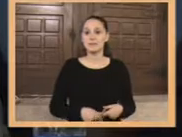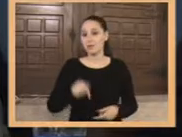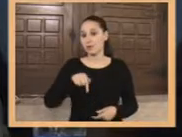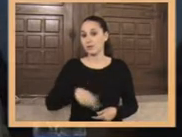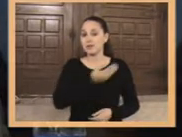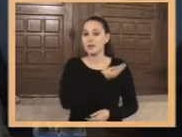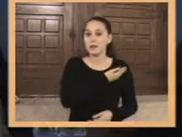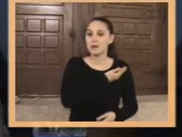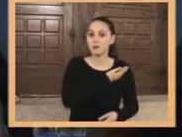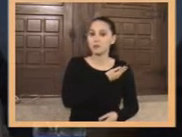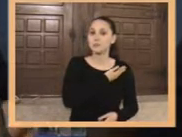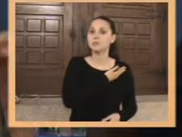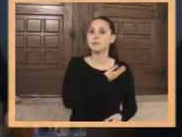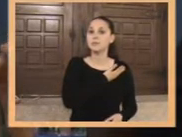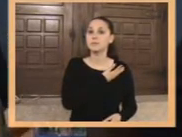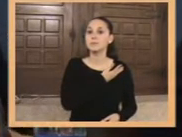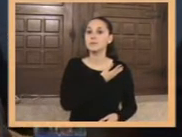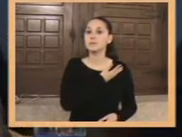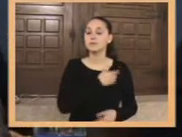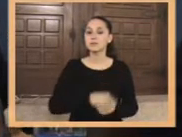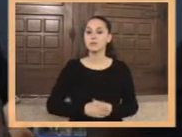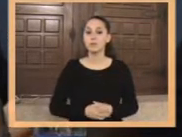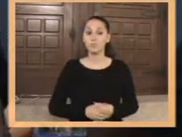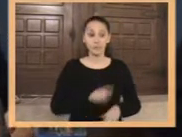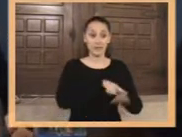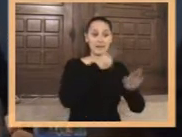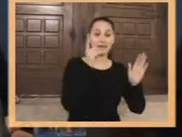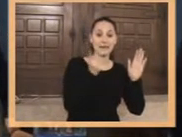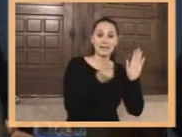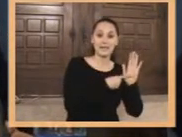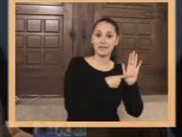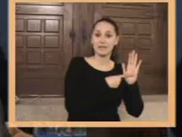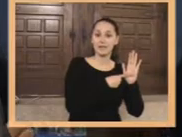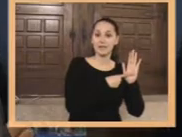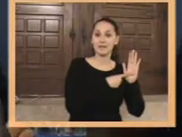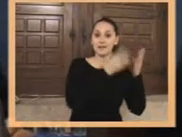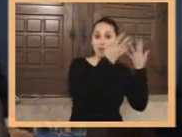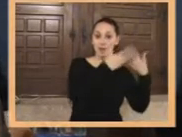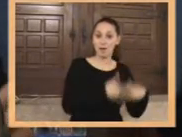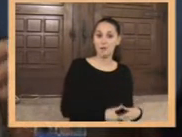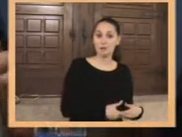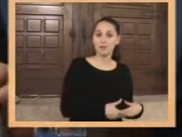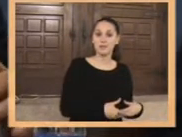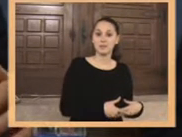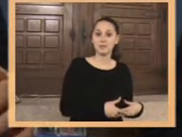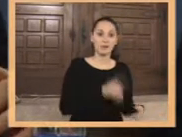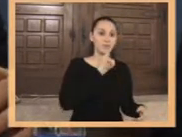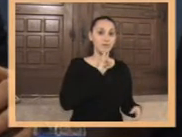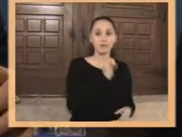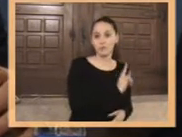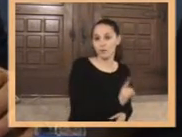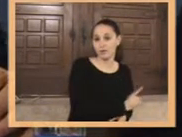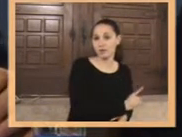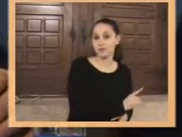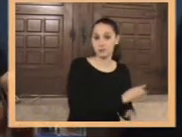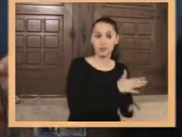seguir avanzando en esta cuestión obligada por la ley, que es la administración electrónica. Y, por lo tanto, su